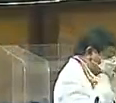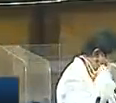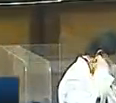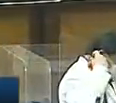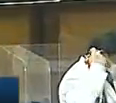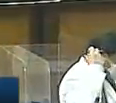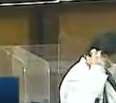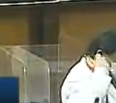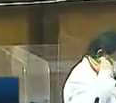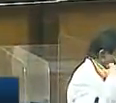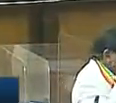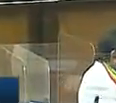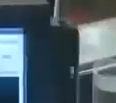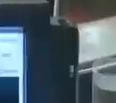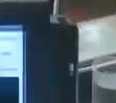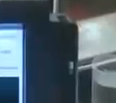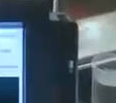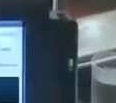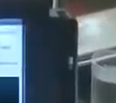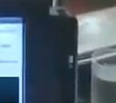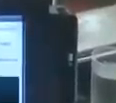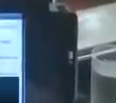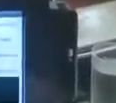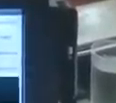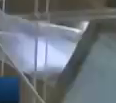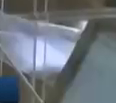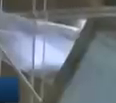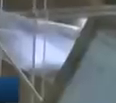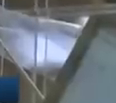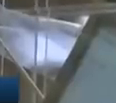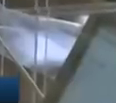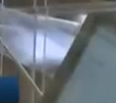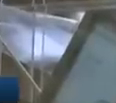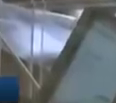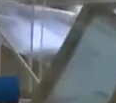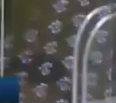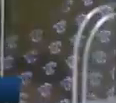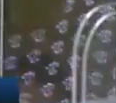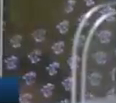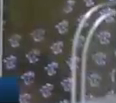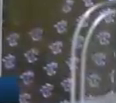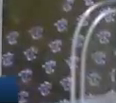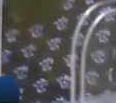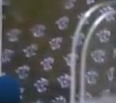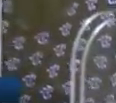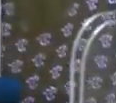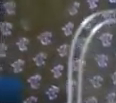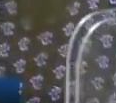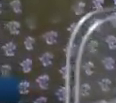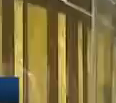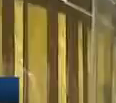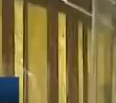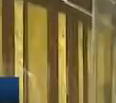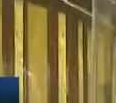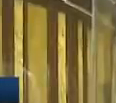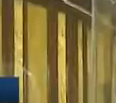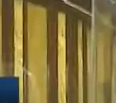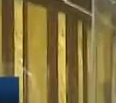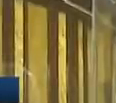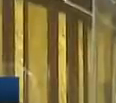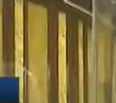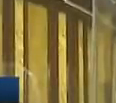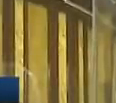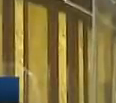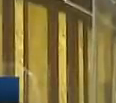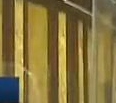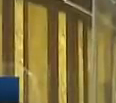48 horas es el plazo máximo para que la Comisión de Desarrollo Económico acoja las observaciones a la Ley de Inversiones. El próximo jueves,